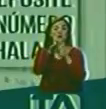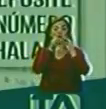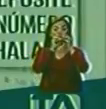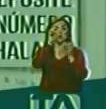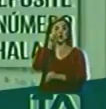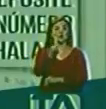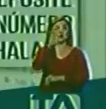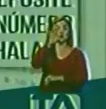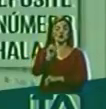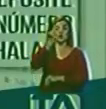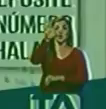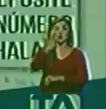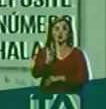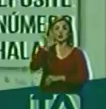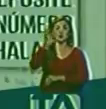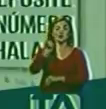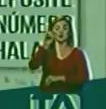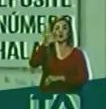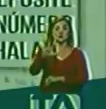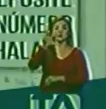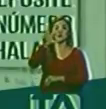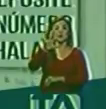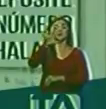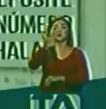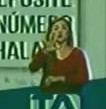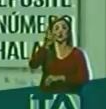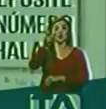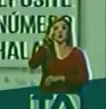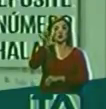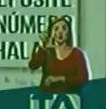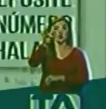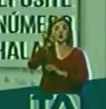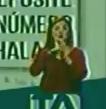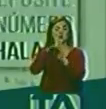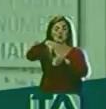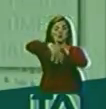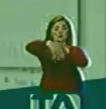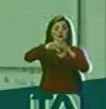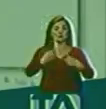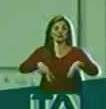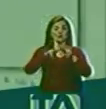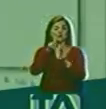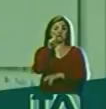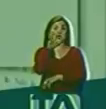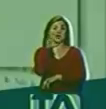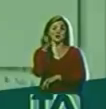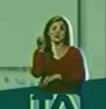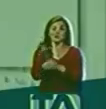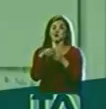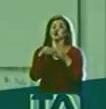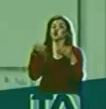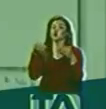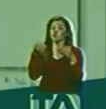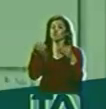1 070 53 52 18 el banco de machala la cantidad de 1.400 dólares